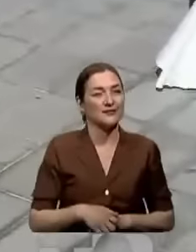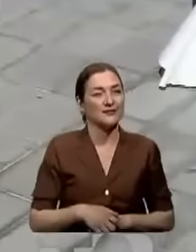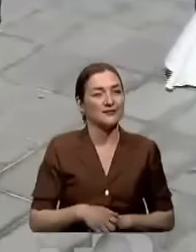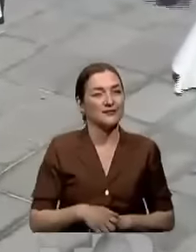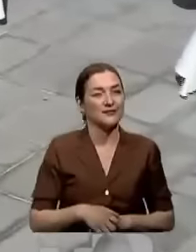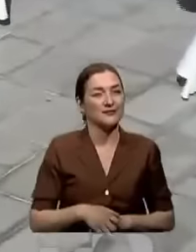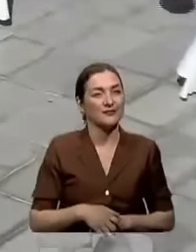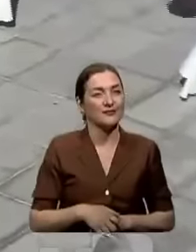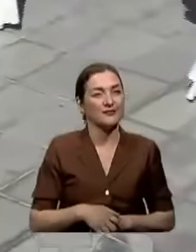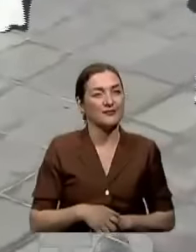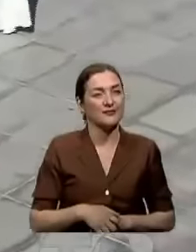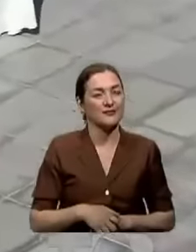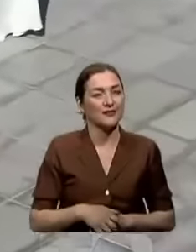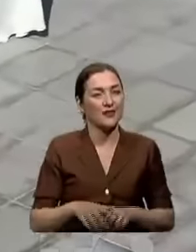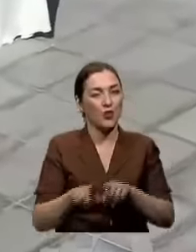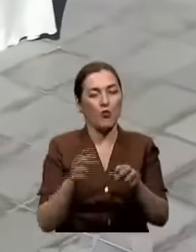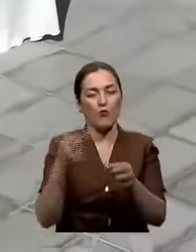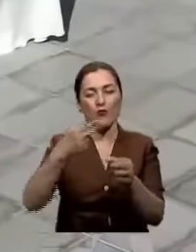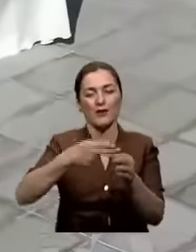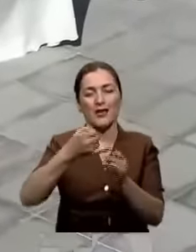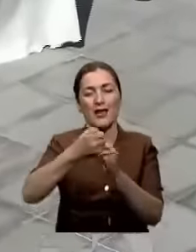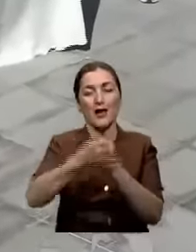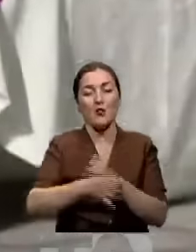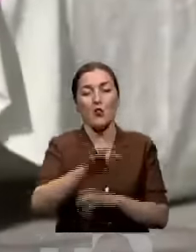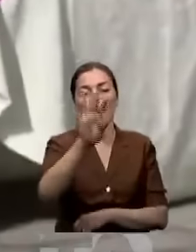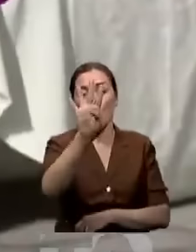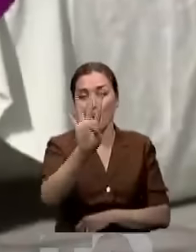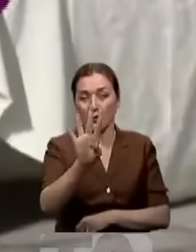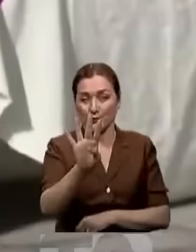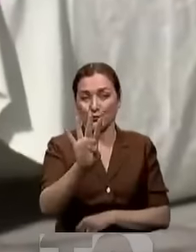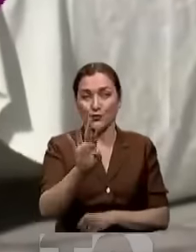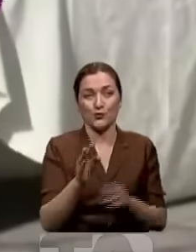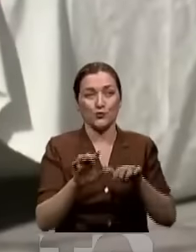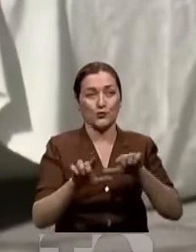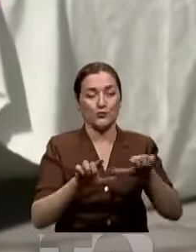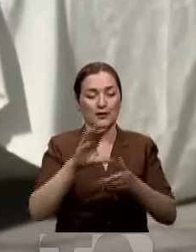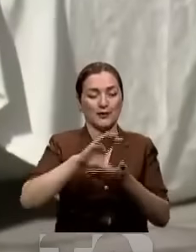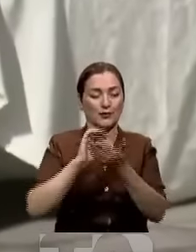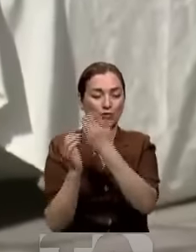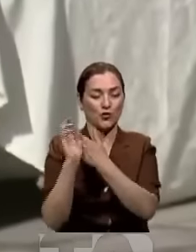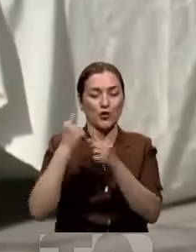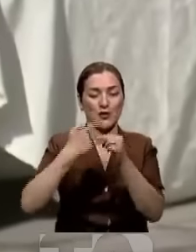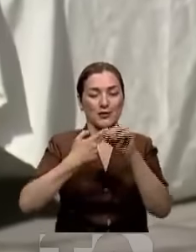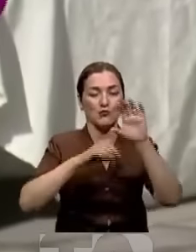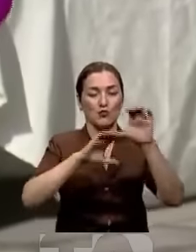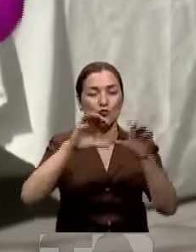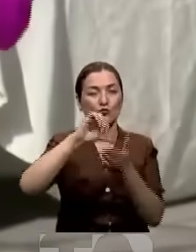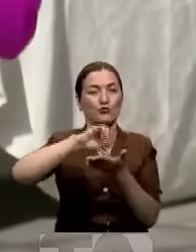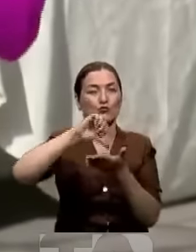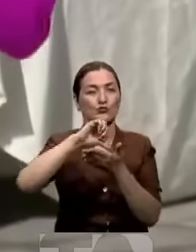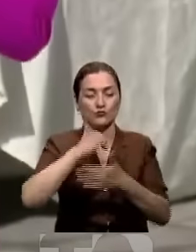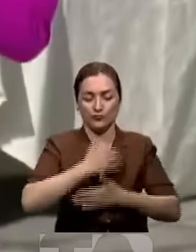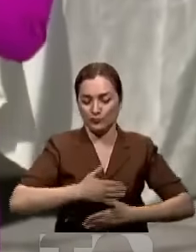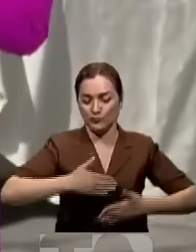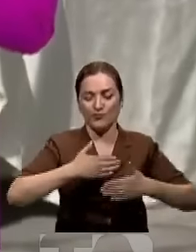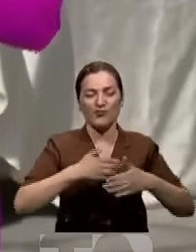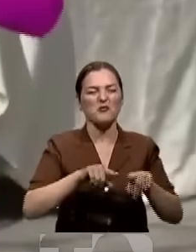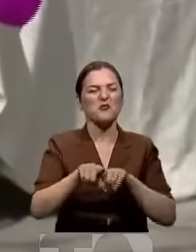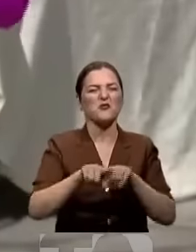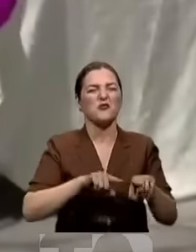ras a nuestros cuatro finalistas que el día de hoy están aquí en el Museo de la Ciudad, en el Centro Histórico de Quito, disfrutando de esta gran